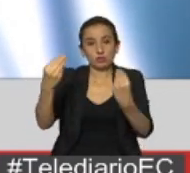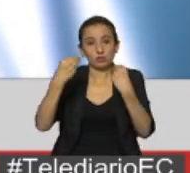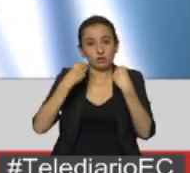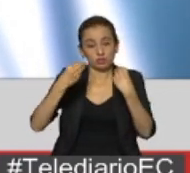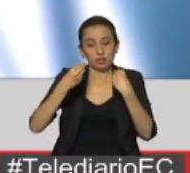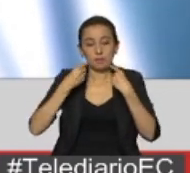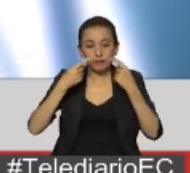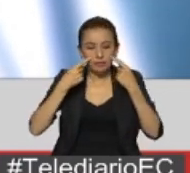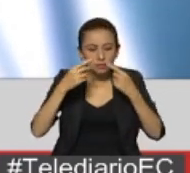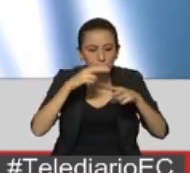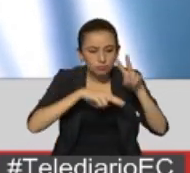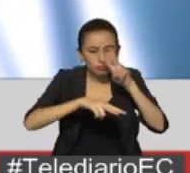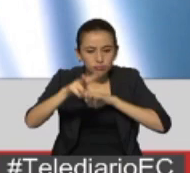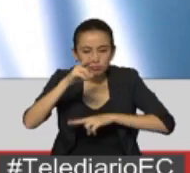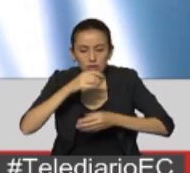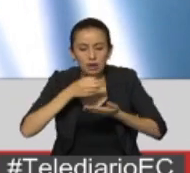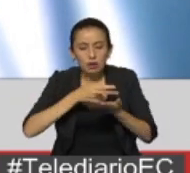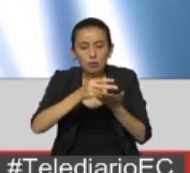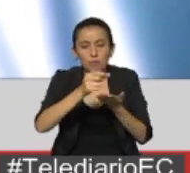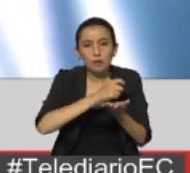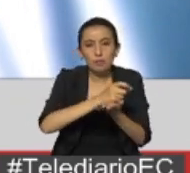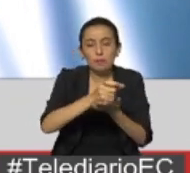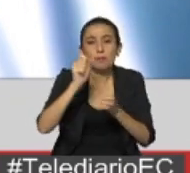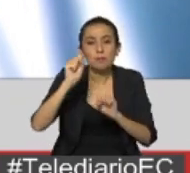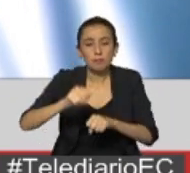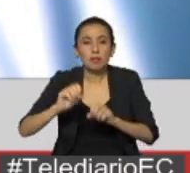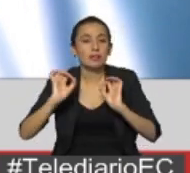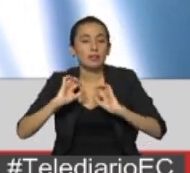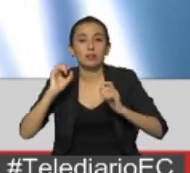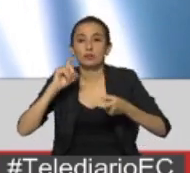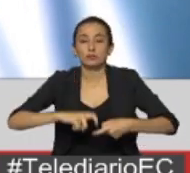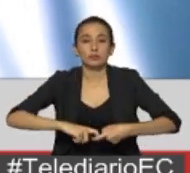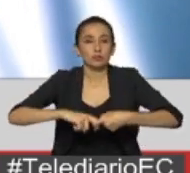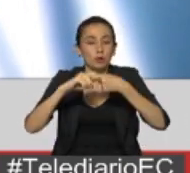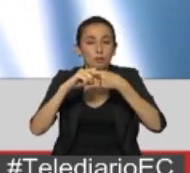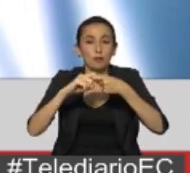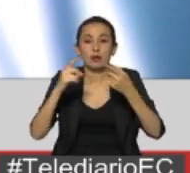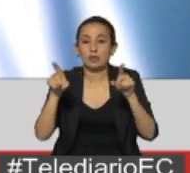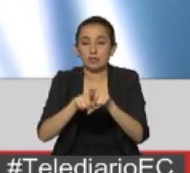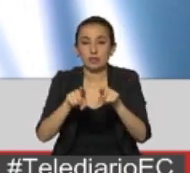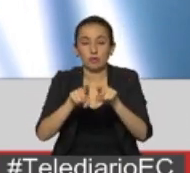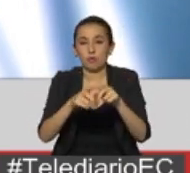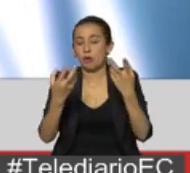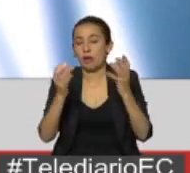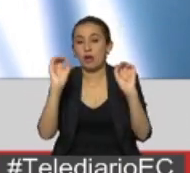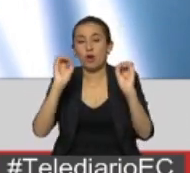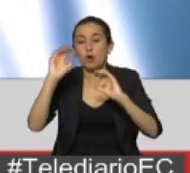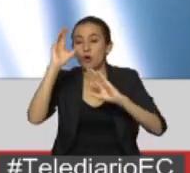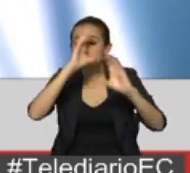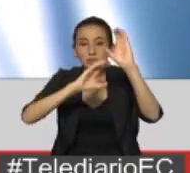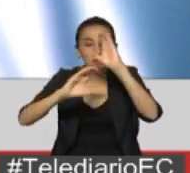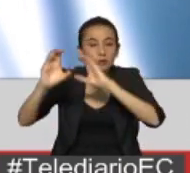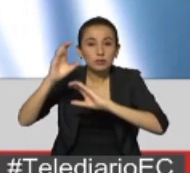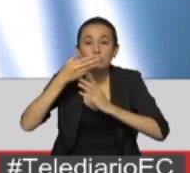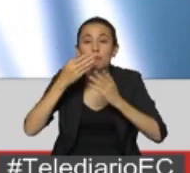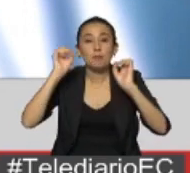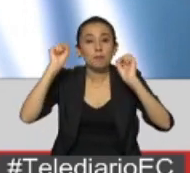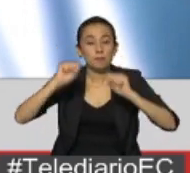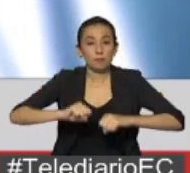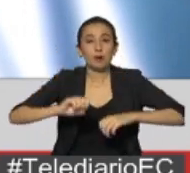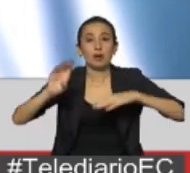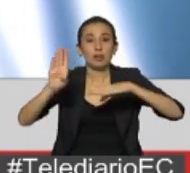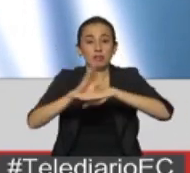podemos suspender el crédito y si encuentra que existe materia de responsabilidad, el banco puede hasta ese